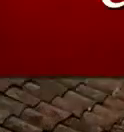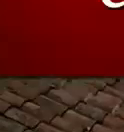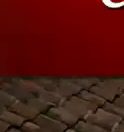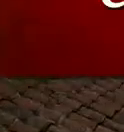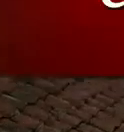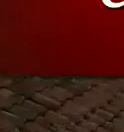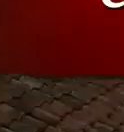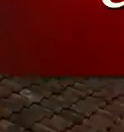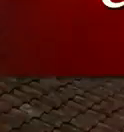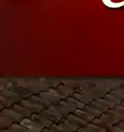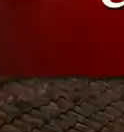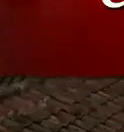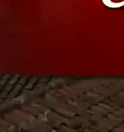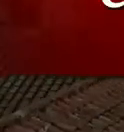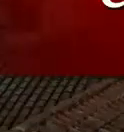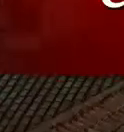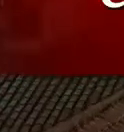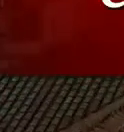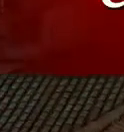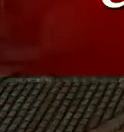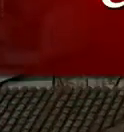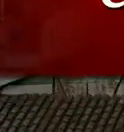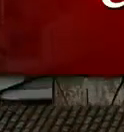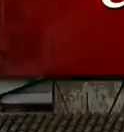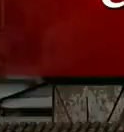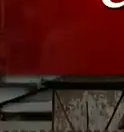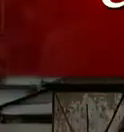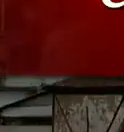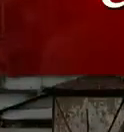Quito, ciudad de historia viva.